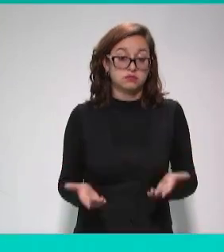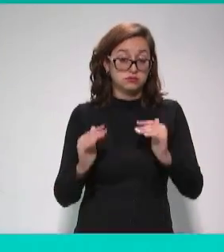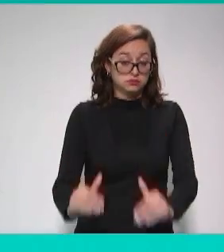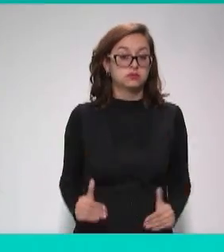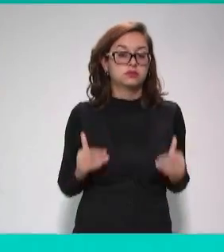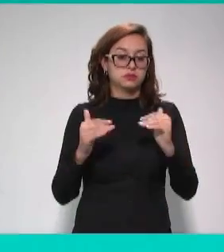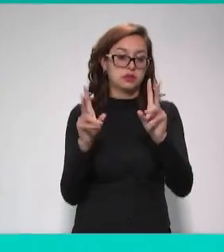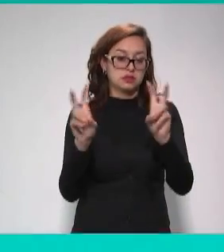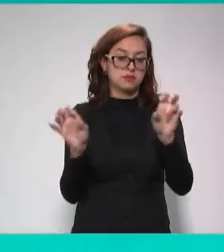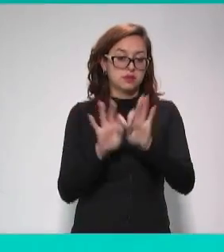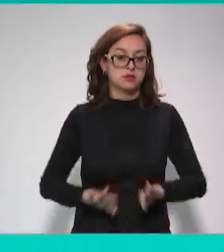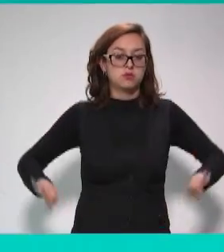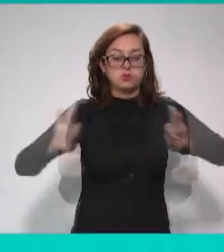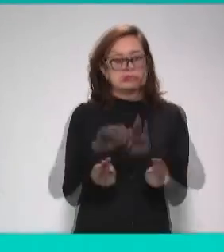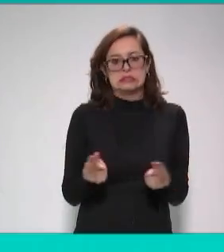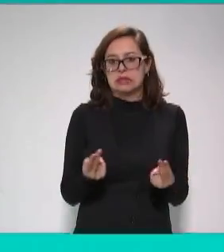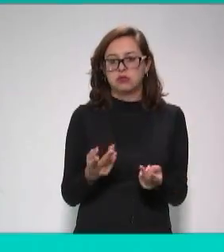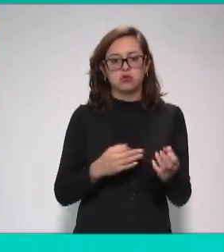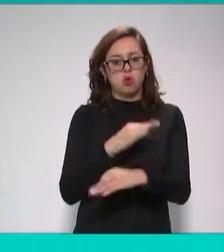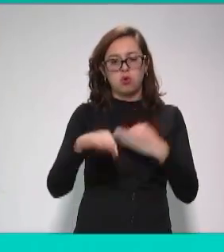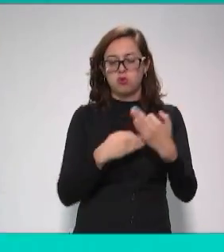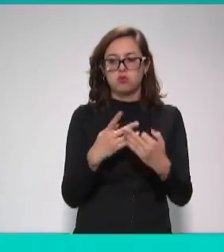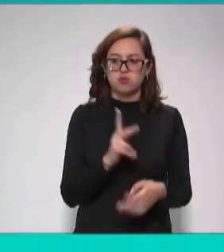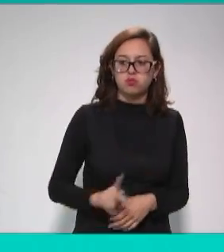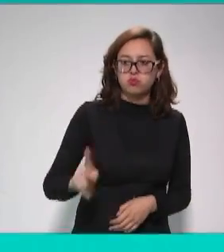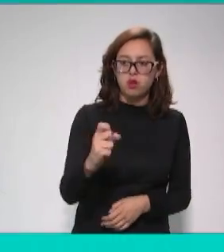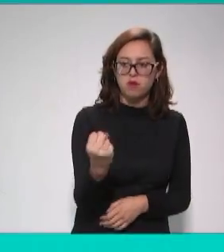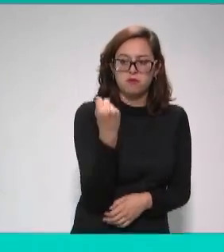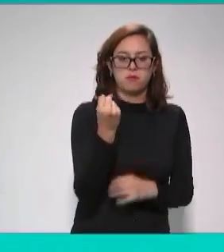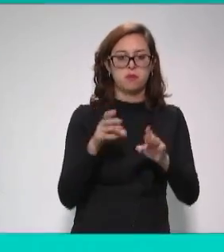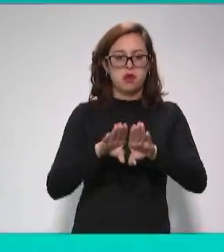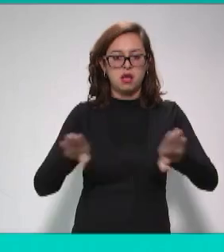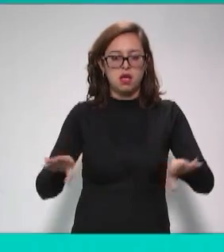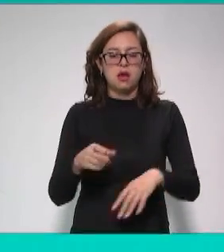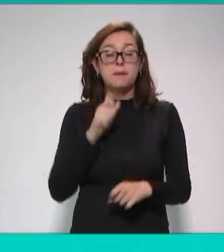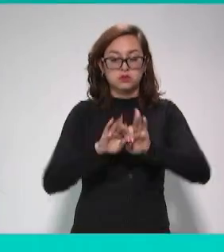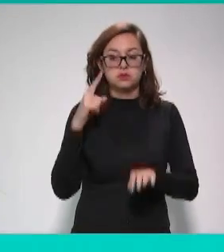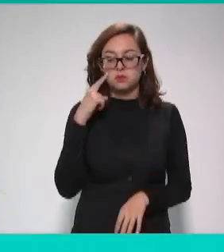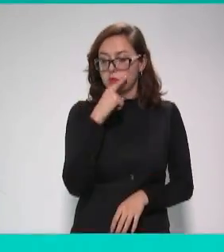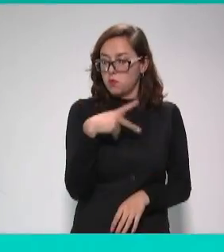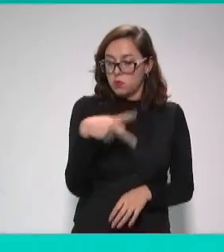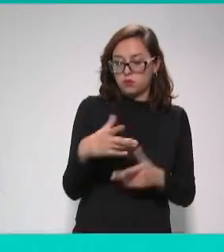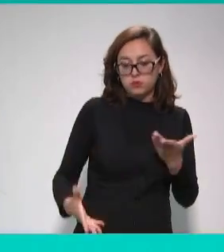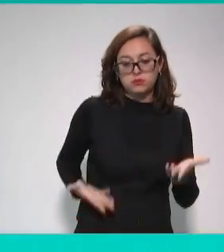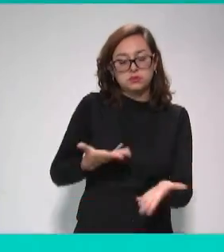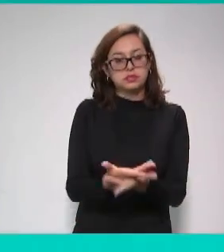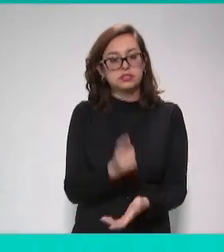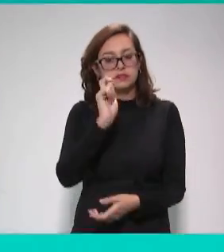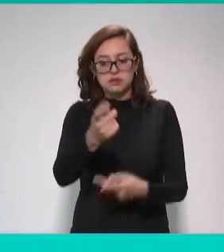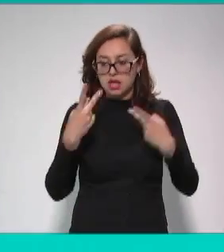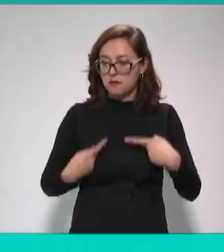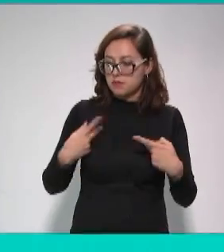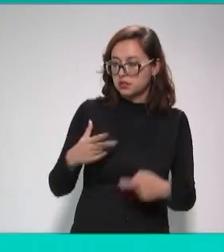catalogado como archivo histórico confidencial por lo anterior el pleno del inai determinó modificar la respuesta de la secretaria de hacienda y crédito público a